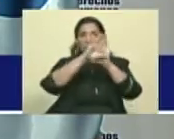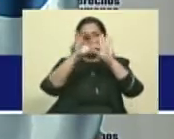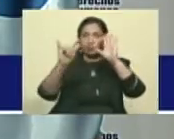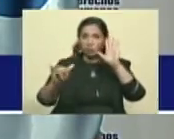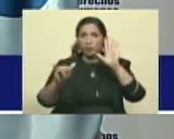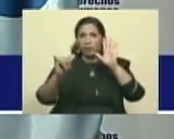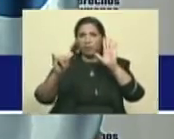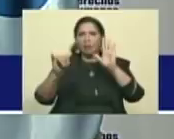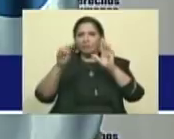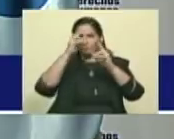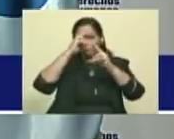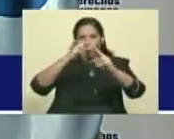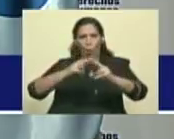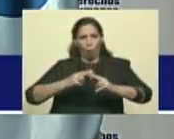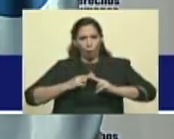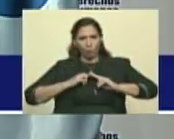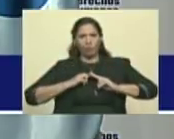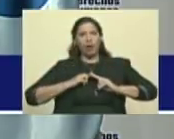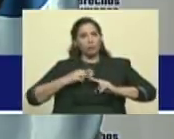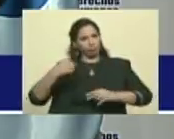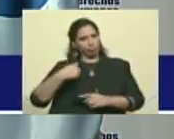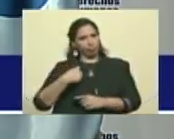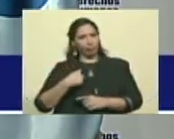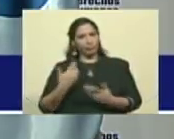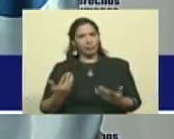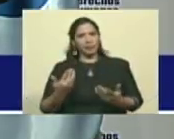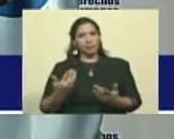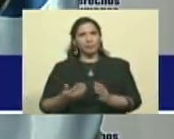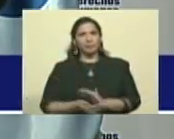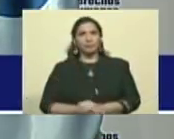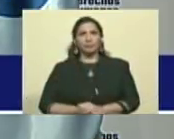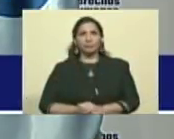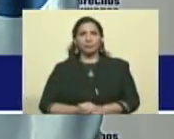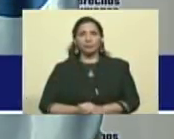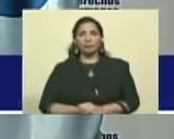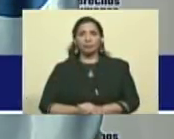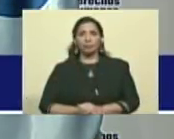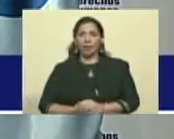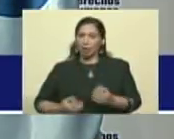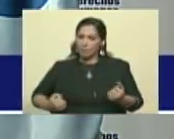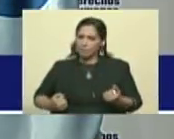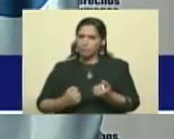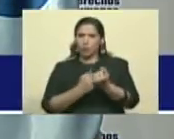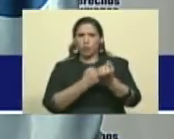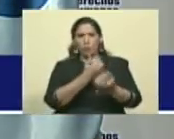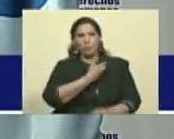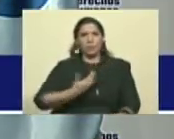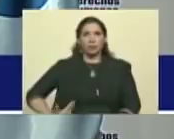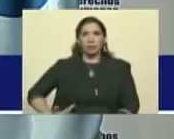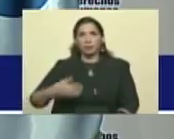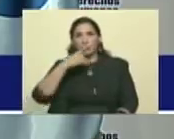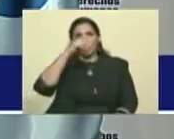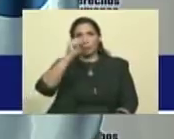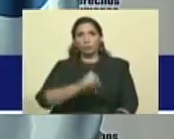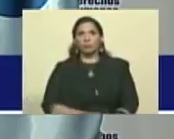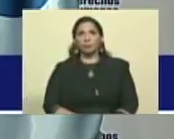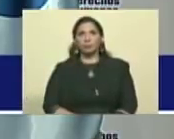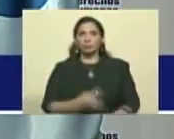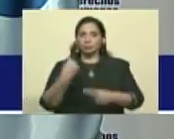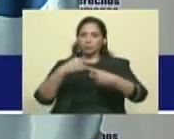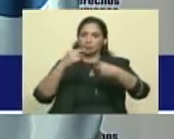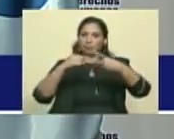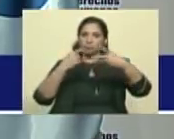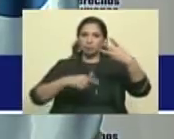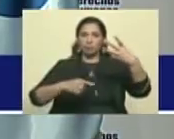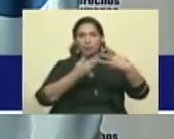esta designación, y contando con el apoyo del jefe de Estado, presidente Nicolás Maduro, y demás presidentes